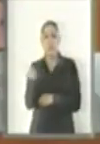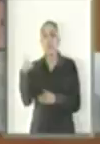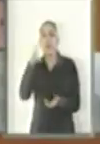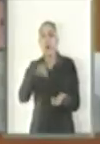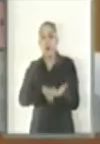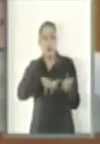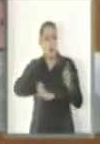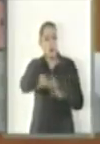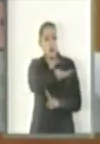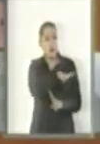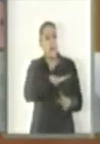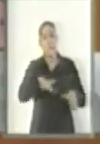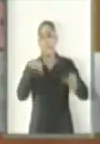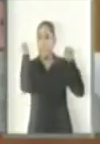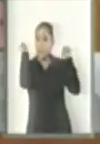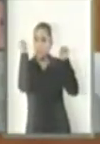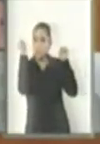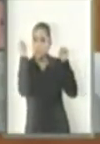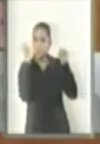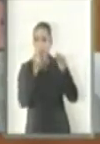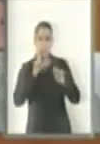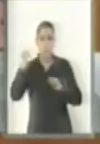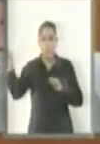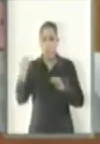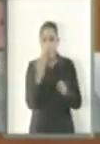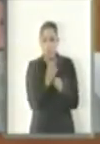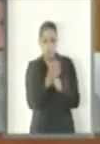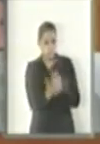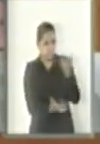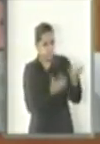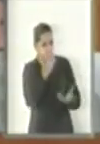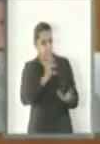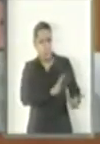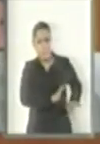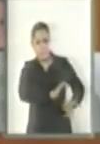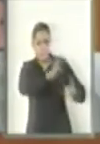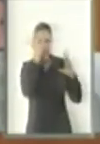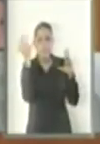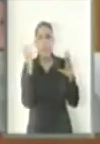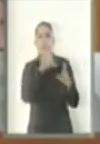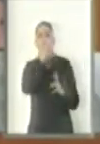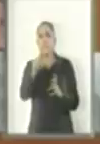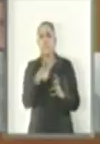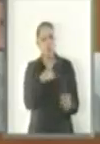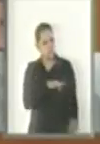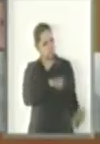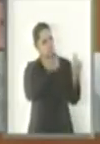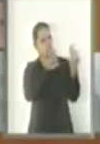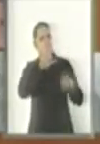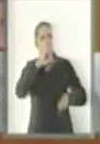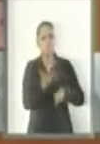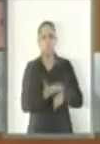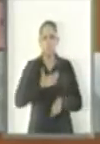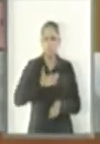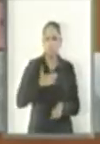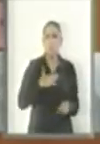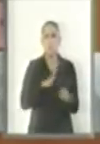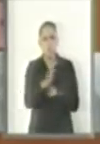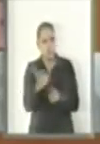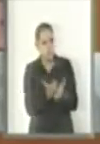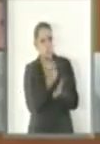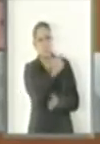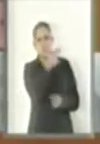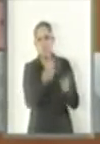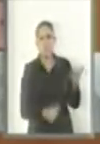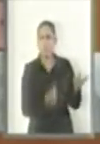es decir, dañó la planta y quebró, pero no ha asumido sus responsabilidades. En